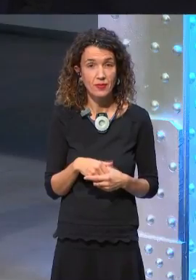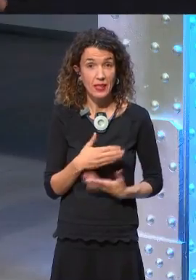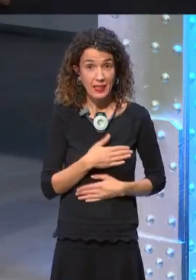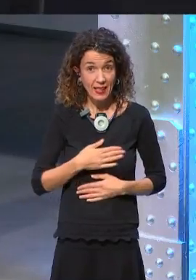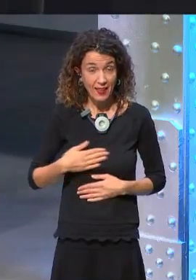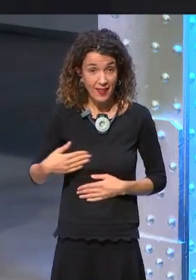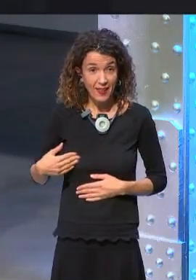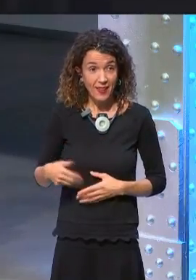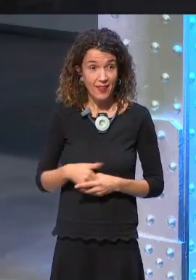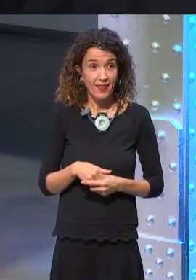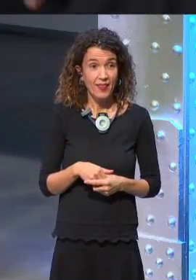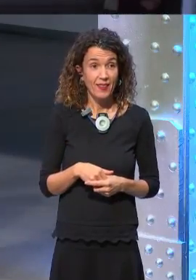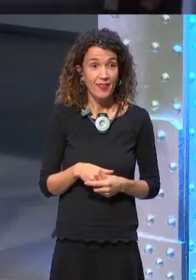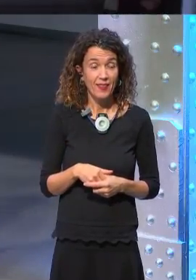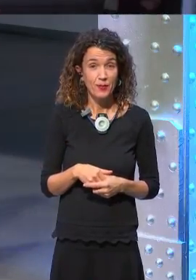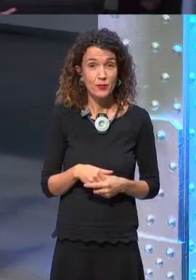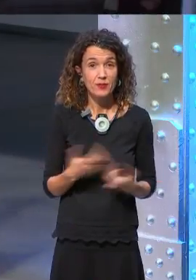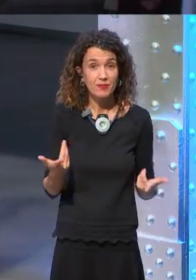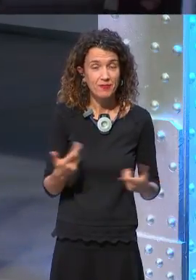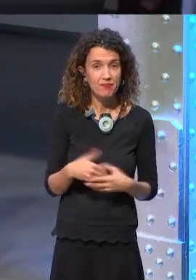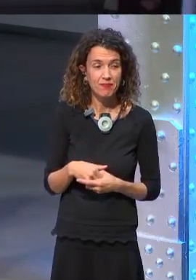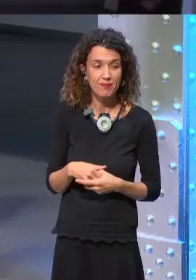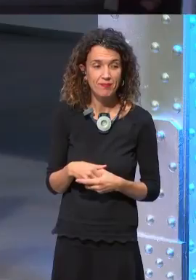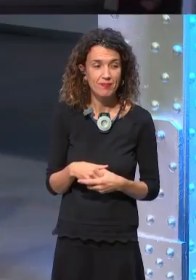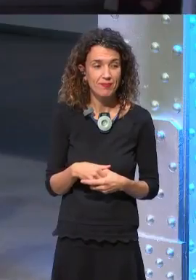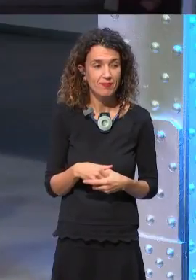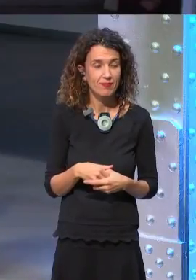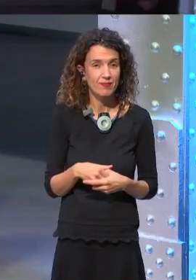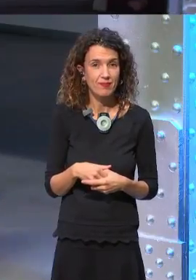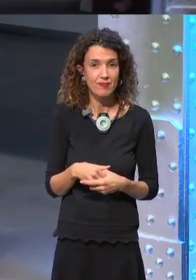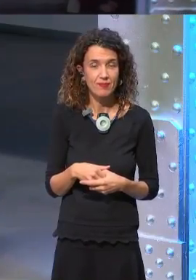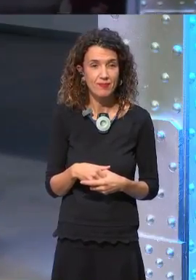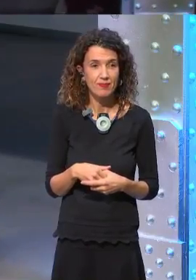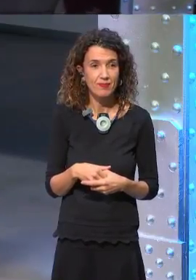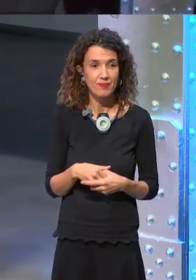¿Quieres? Do you want to open up for the...